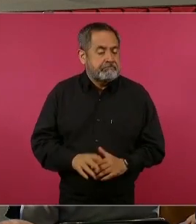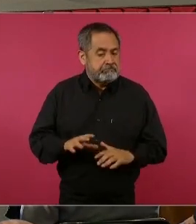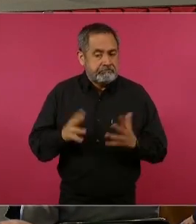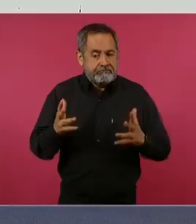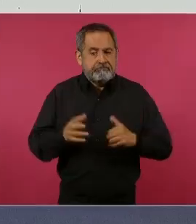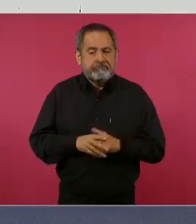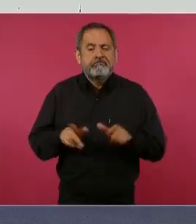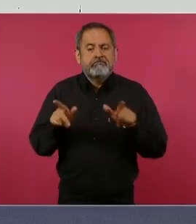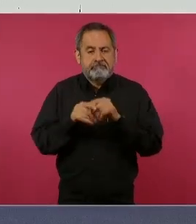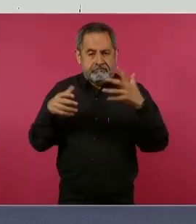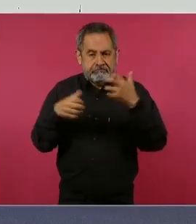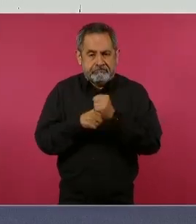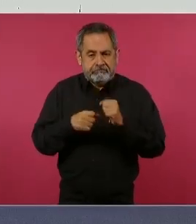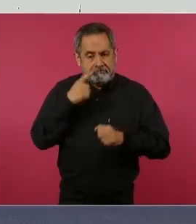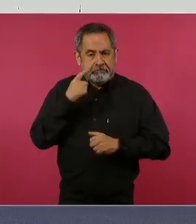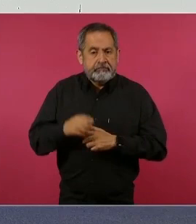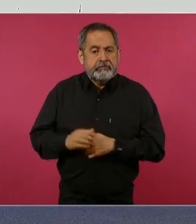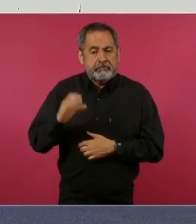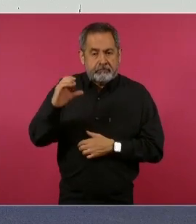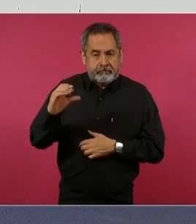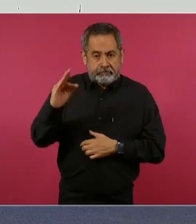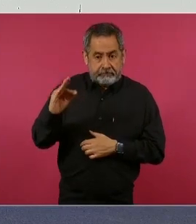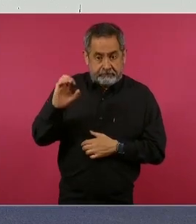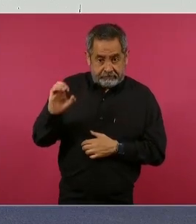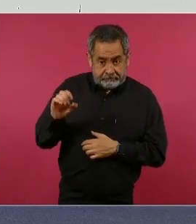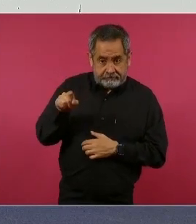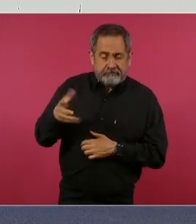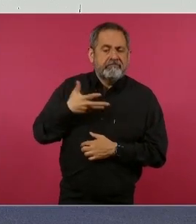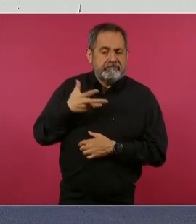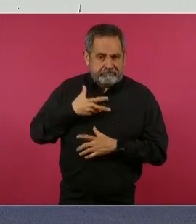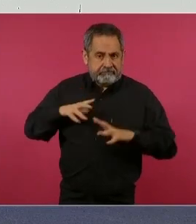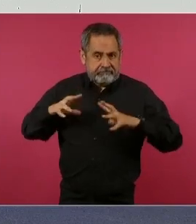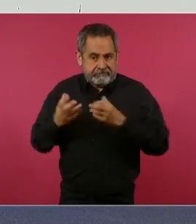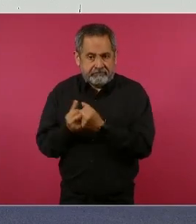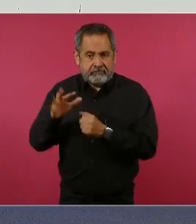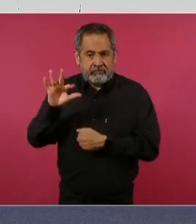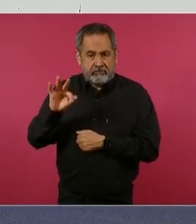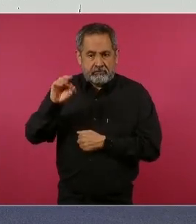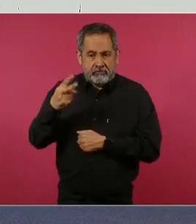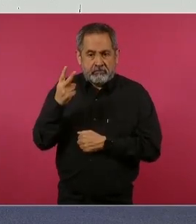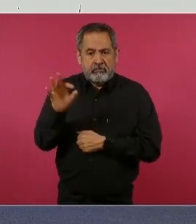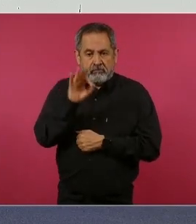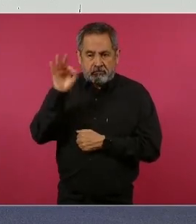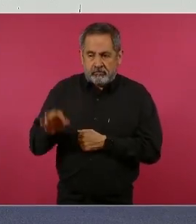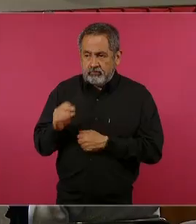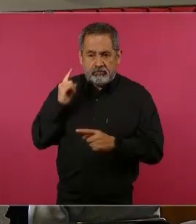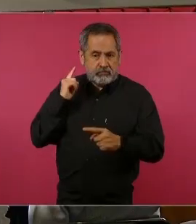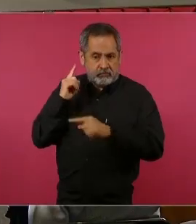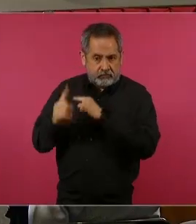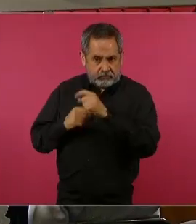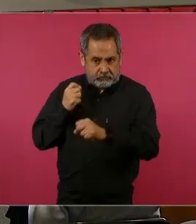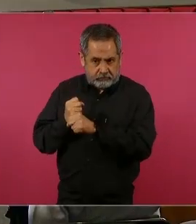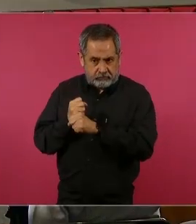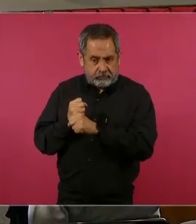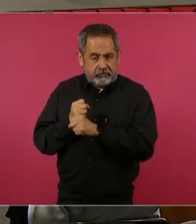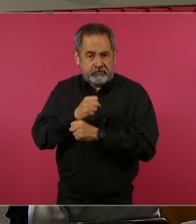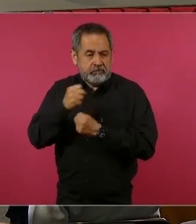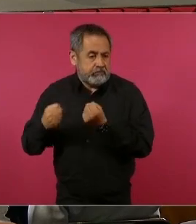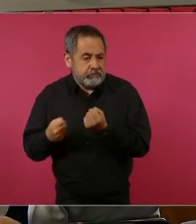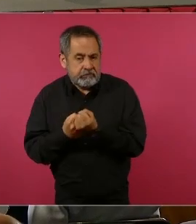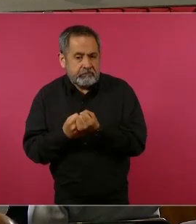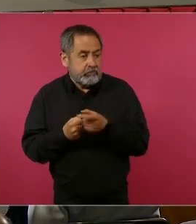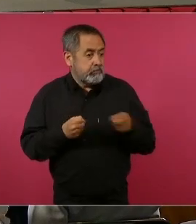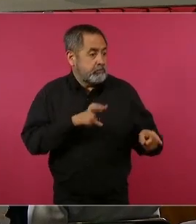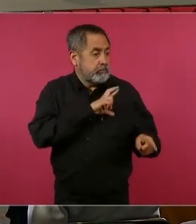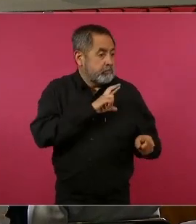Entonces, en conclusión, la CFE actualmente participa con el 42% de la generación anual y respalda el sistema cuando los